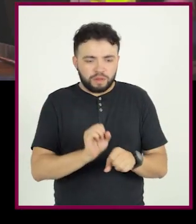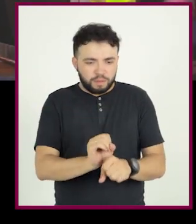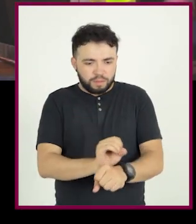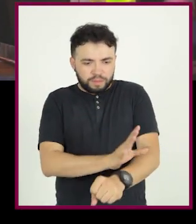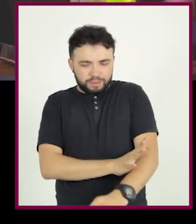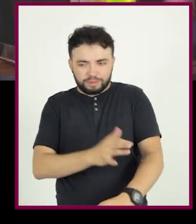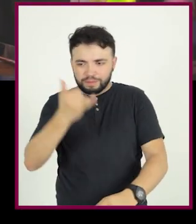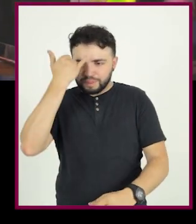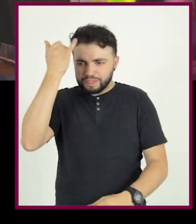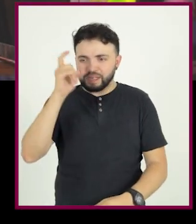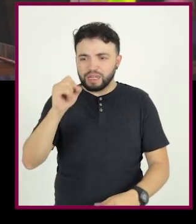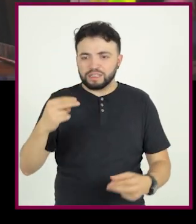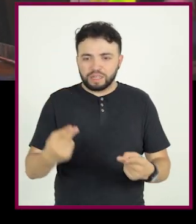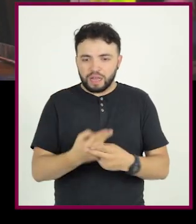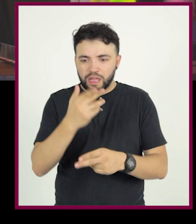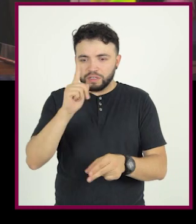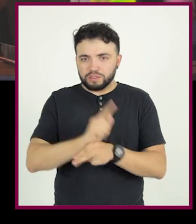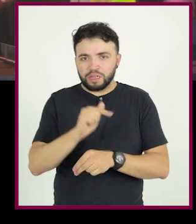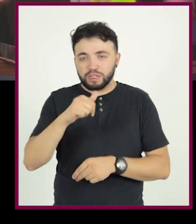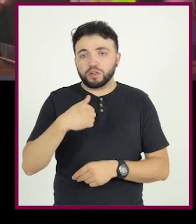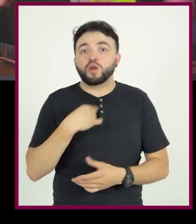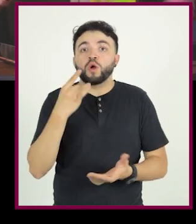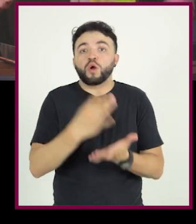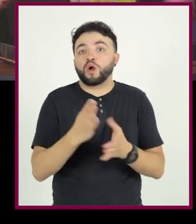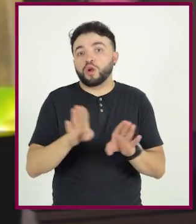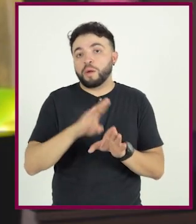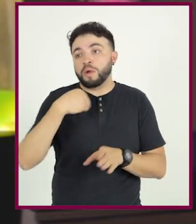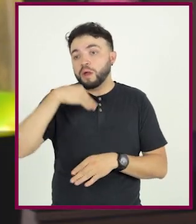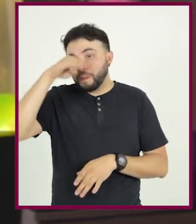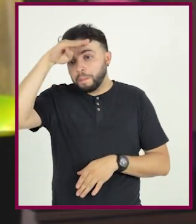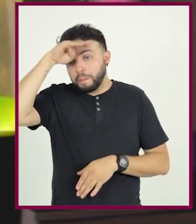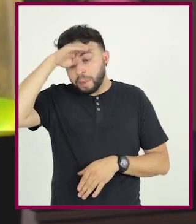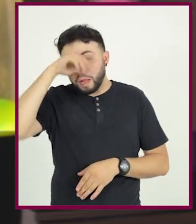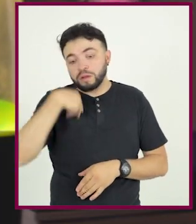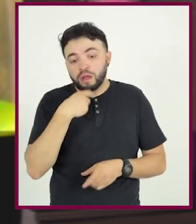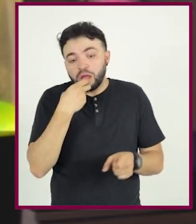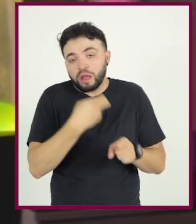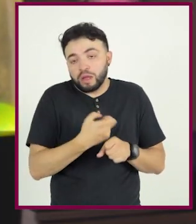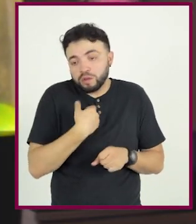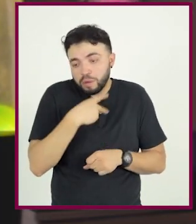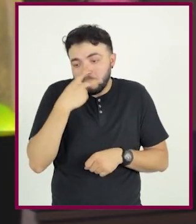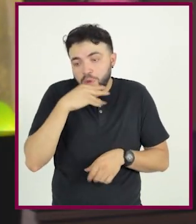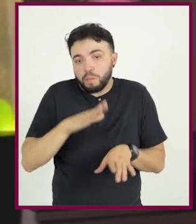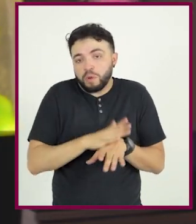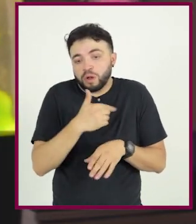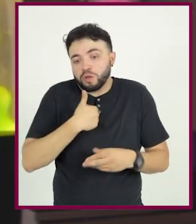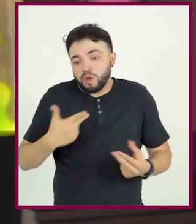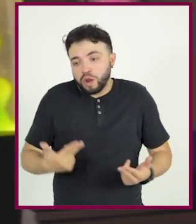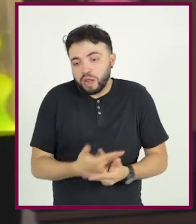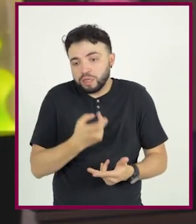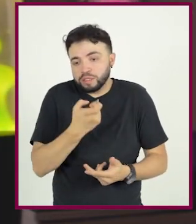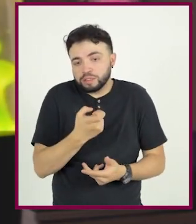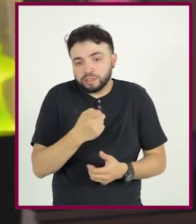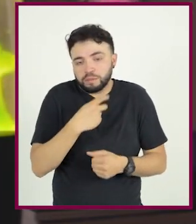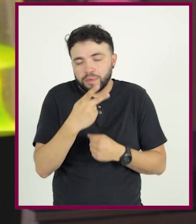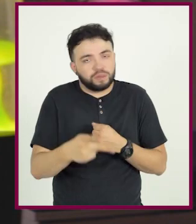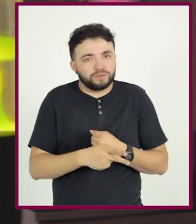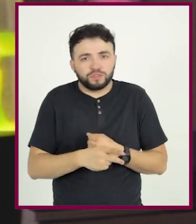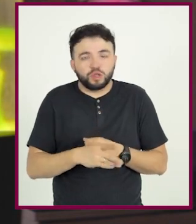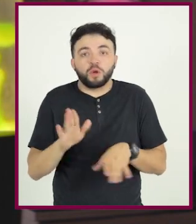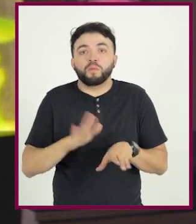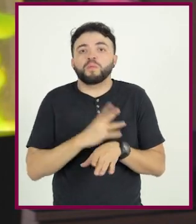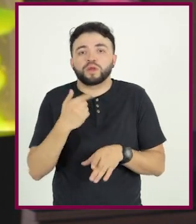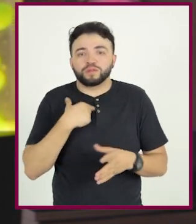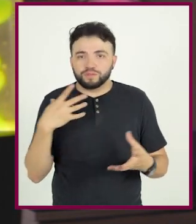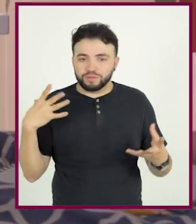historia fomenta nuestros sentimientos e ideas de lo nacional. No solo pensar que soy mexicana porque nací en este país, sino porque formo